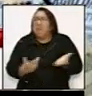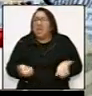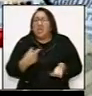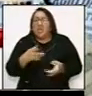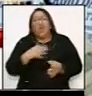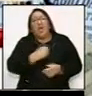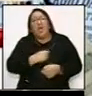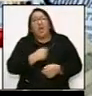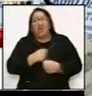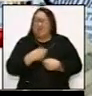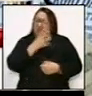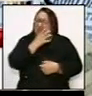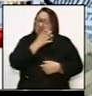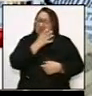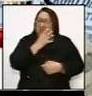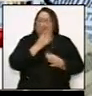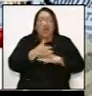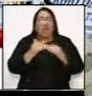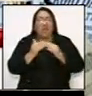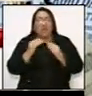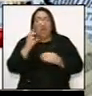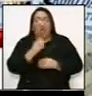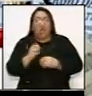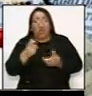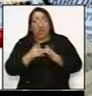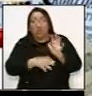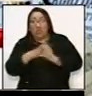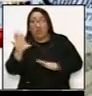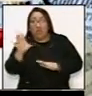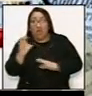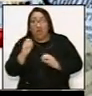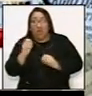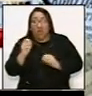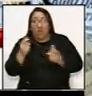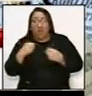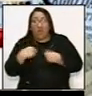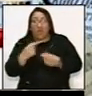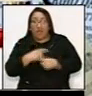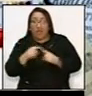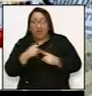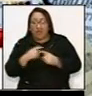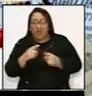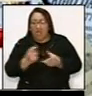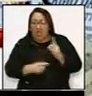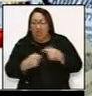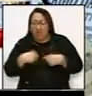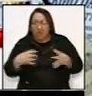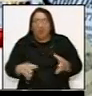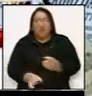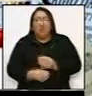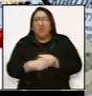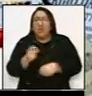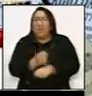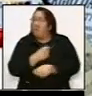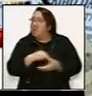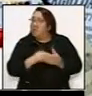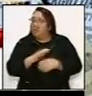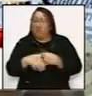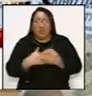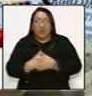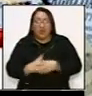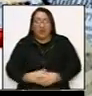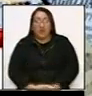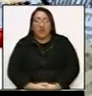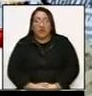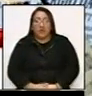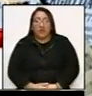iban a allanar la casa de Ollantumala cuando se lo llevaron? ¿O en cualquiera de los casos? O sea, ¿lo han podido tomar inmediatamente en la mañana en su casa, la otra